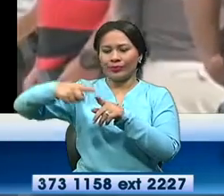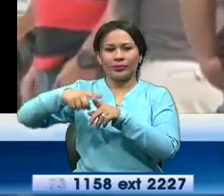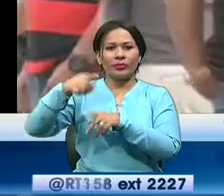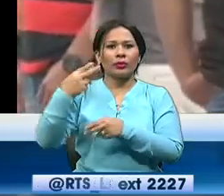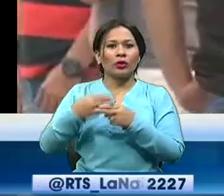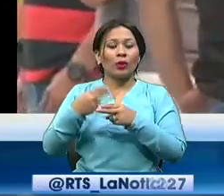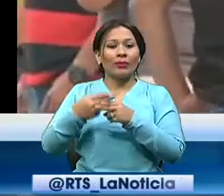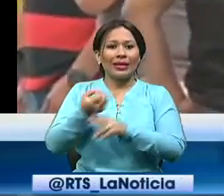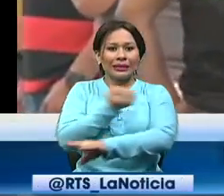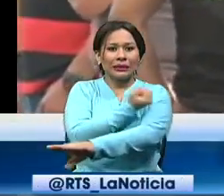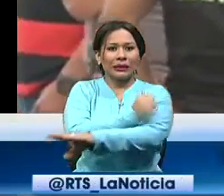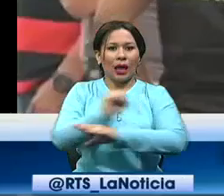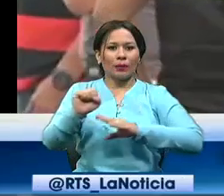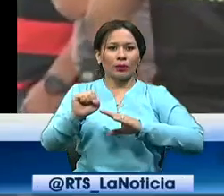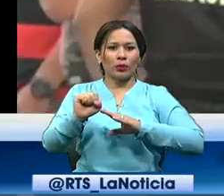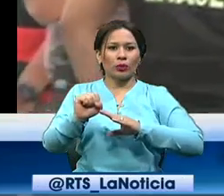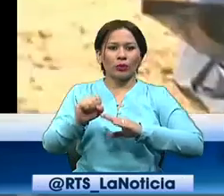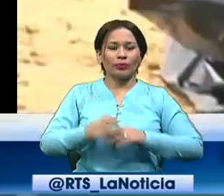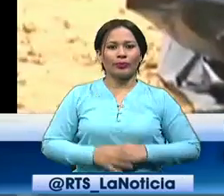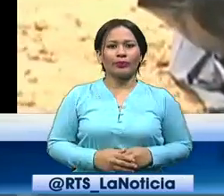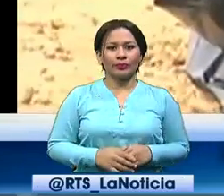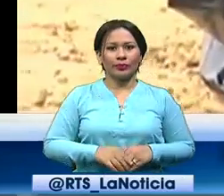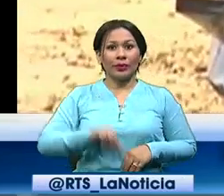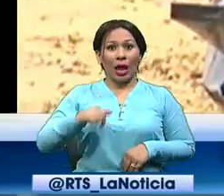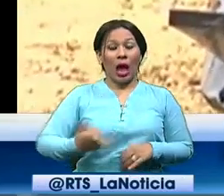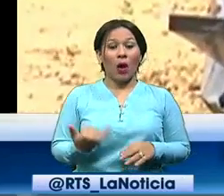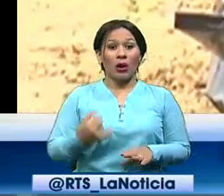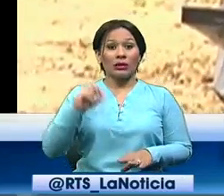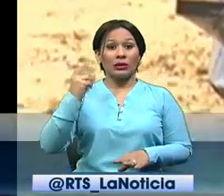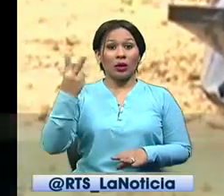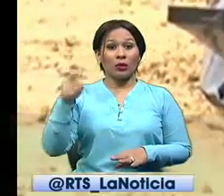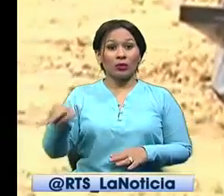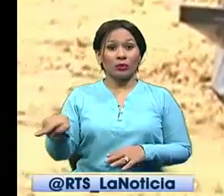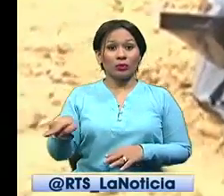del Cantón San Borondón. Informó José Morales.